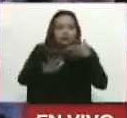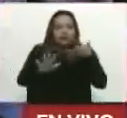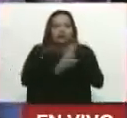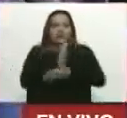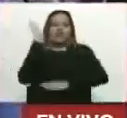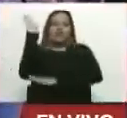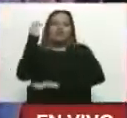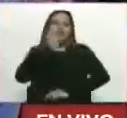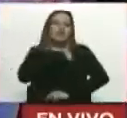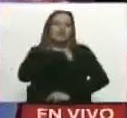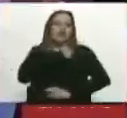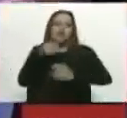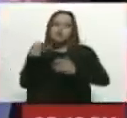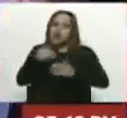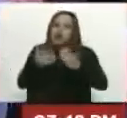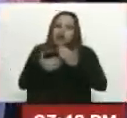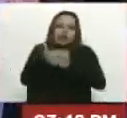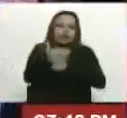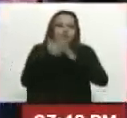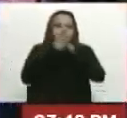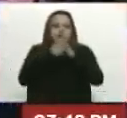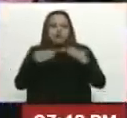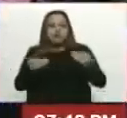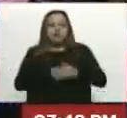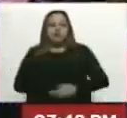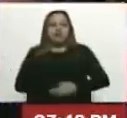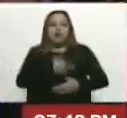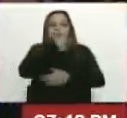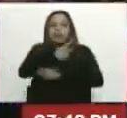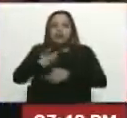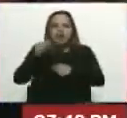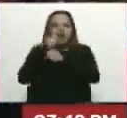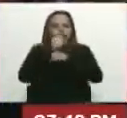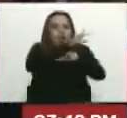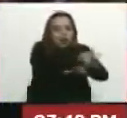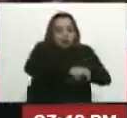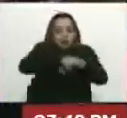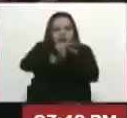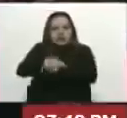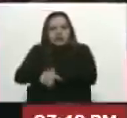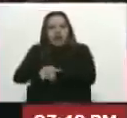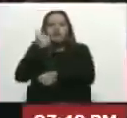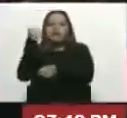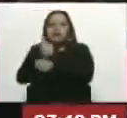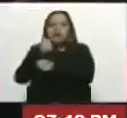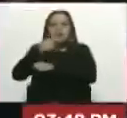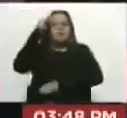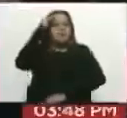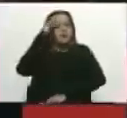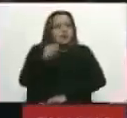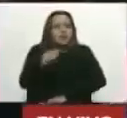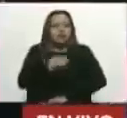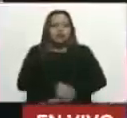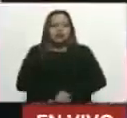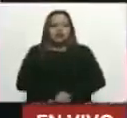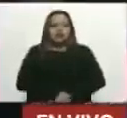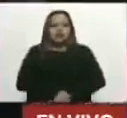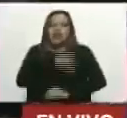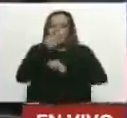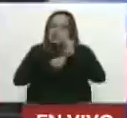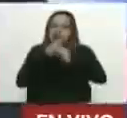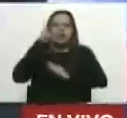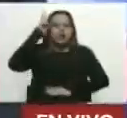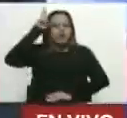Iglesia Católica, mucho más allá de todo, el campesinado, los obreros, los militares. Y hacía una